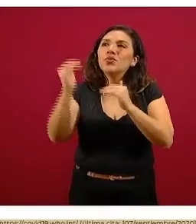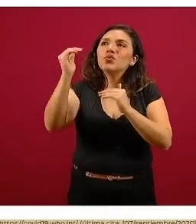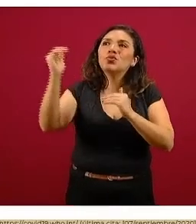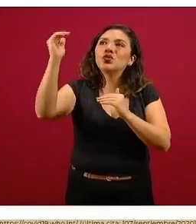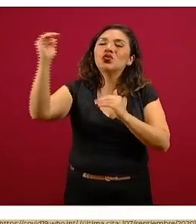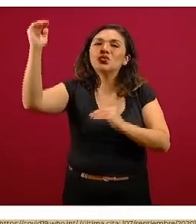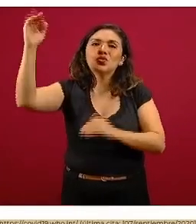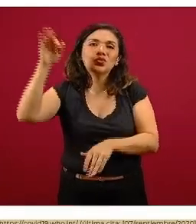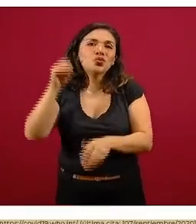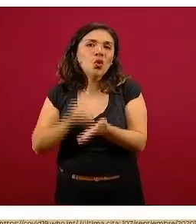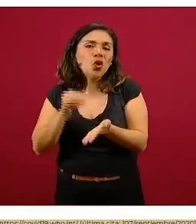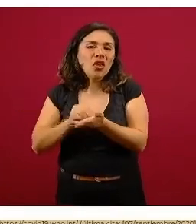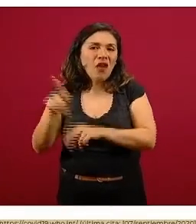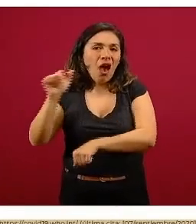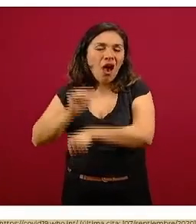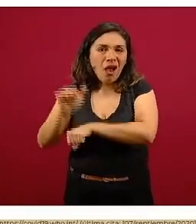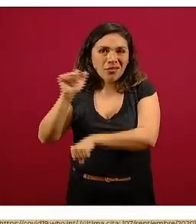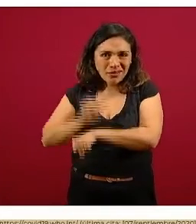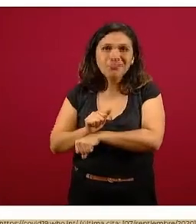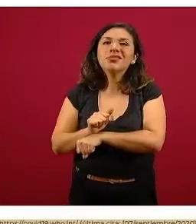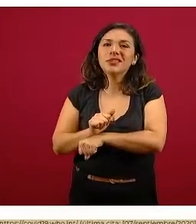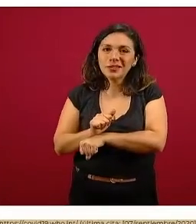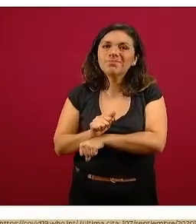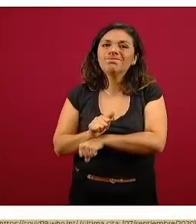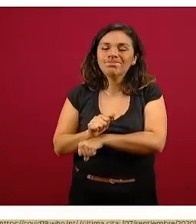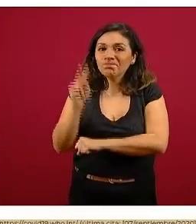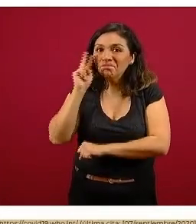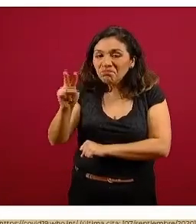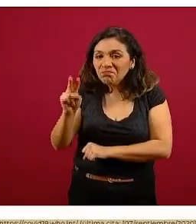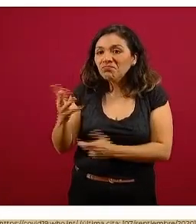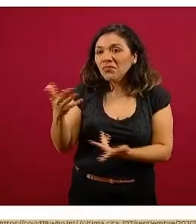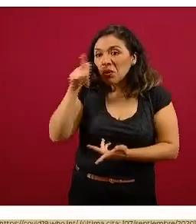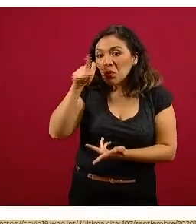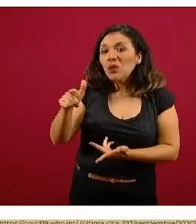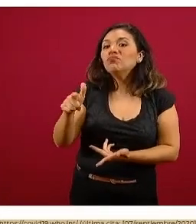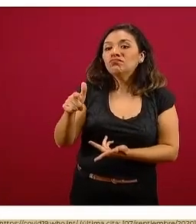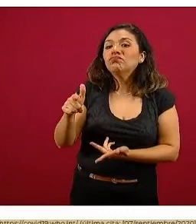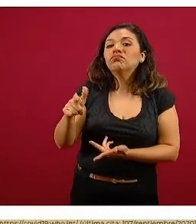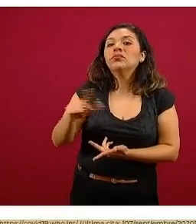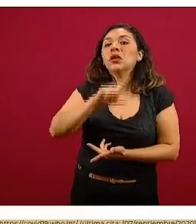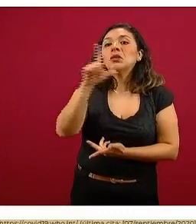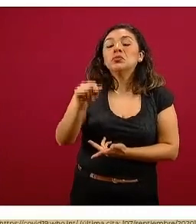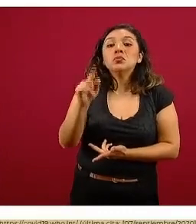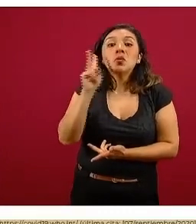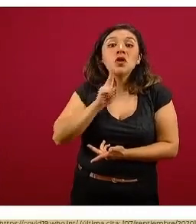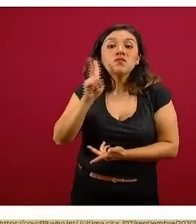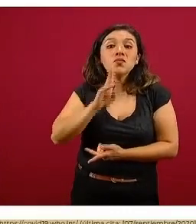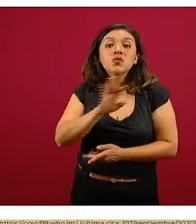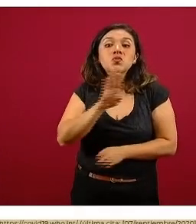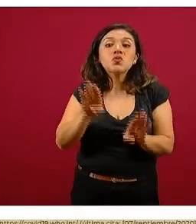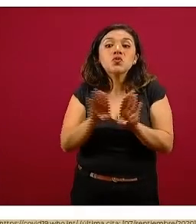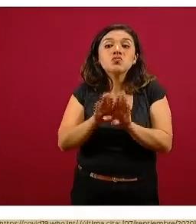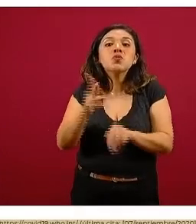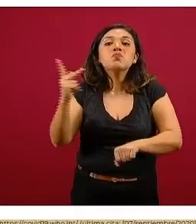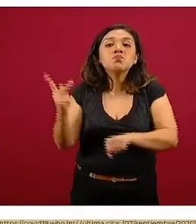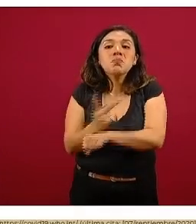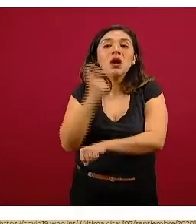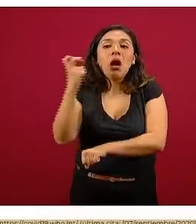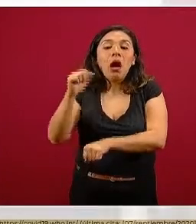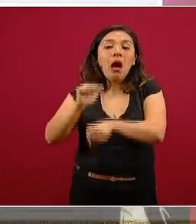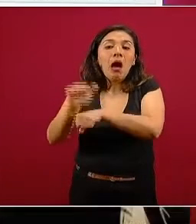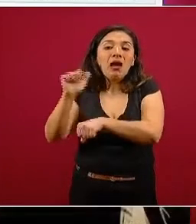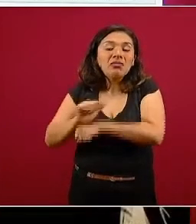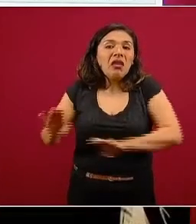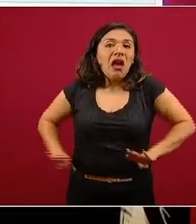fase de subida, en una fase de escalamiento de su epidemia. Vamos a ver en un momento determinado cómo se sigue comportando